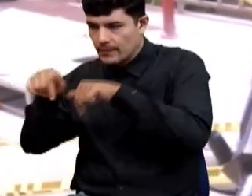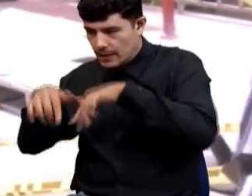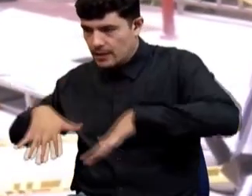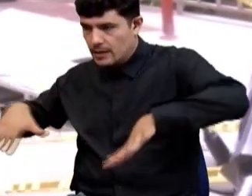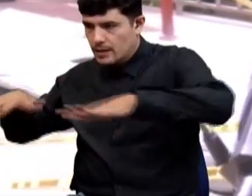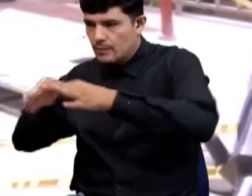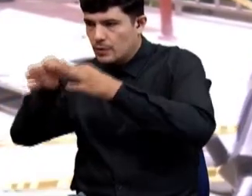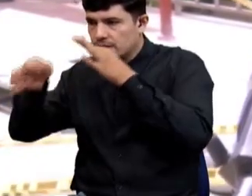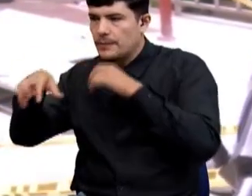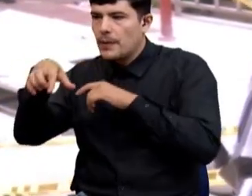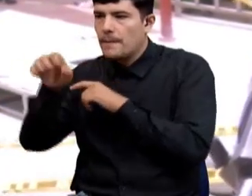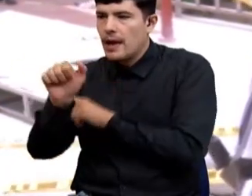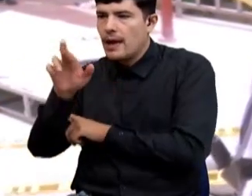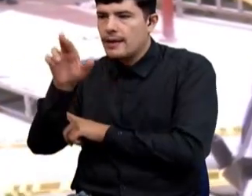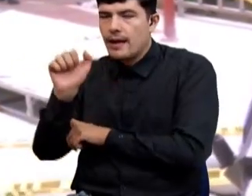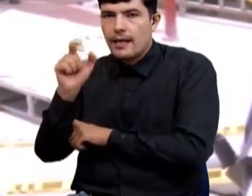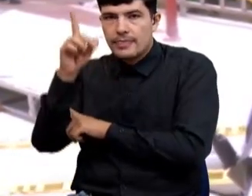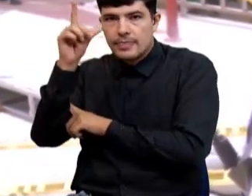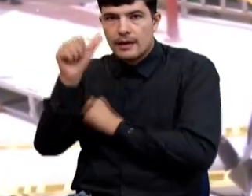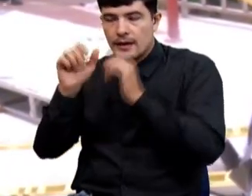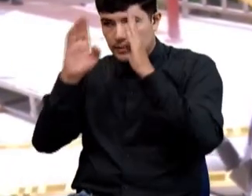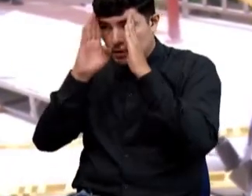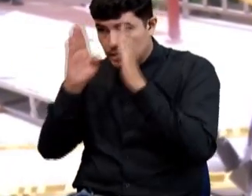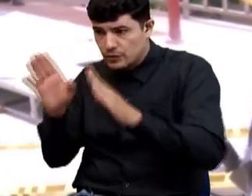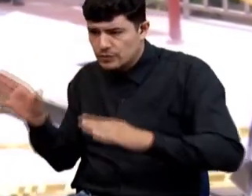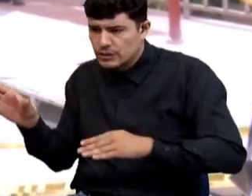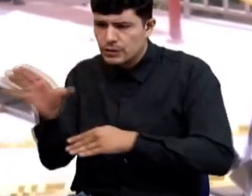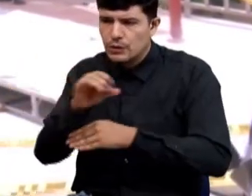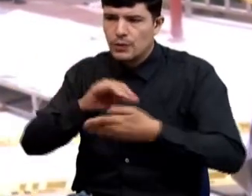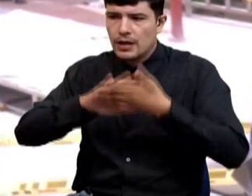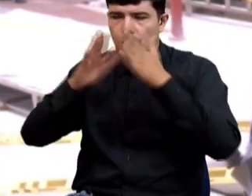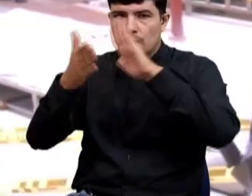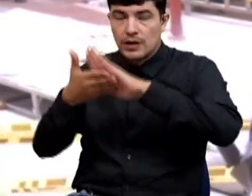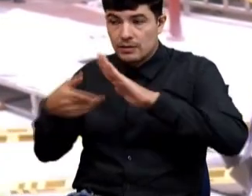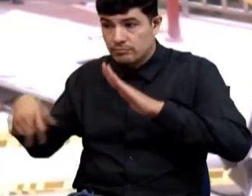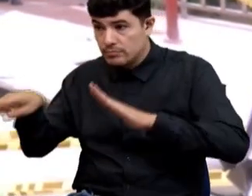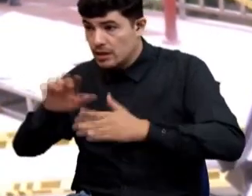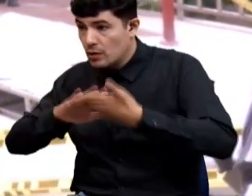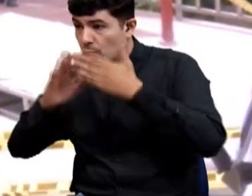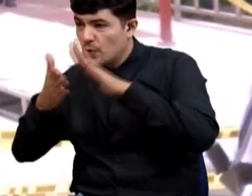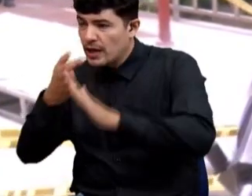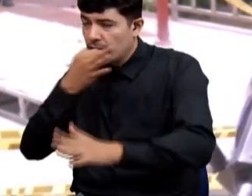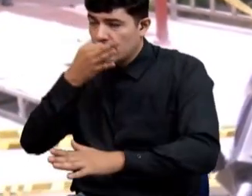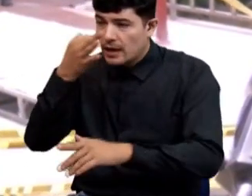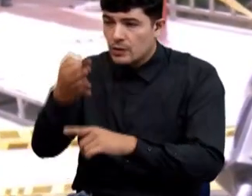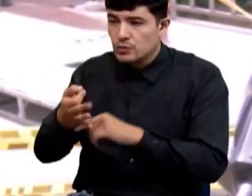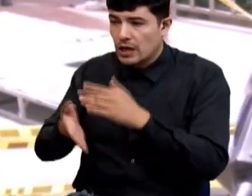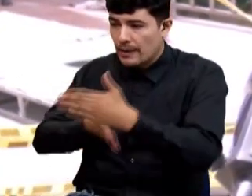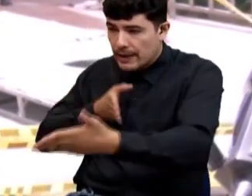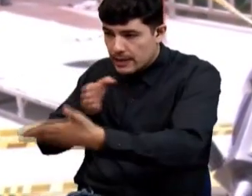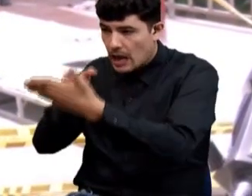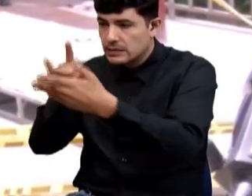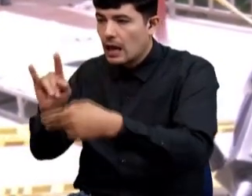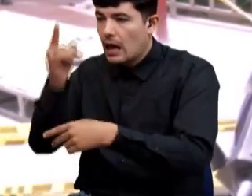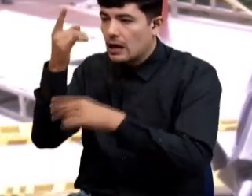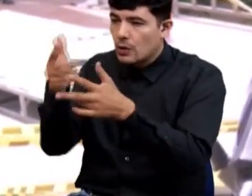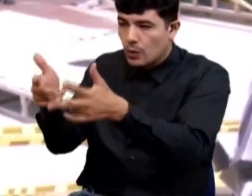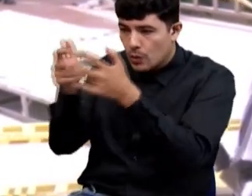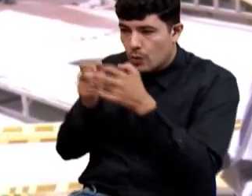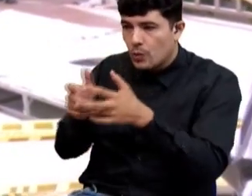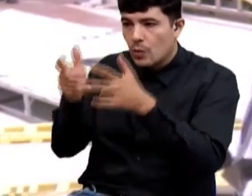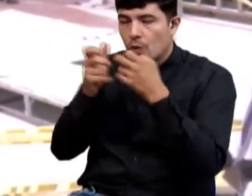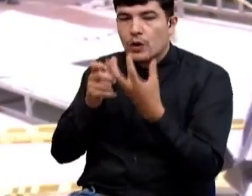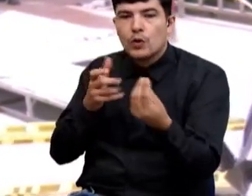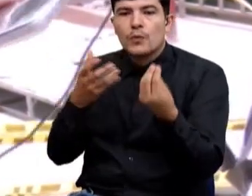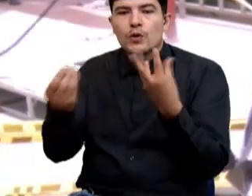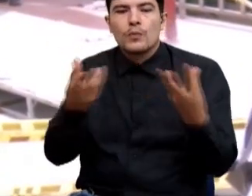Parada, atendiendo a toda la comunidad, especialmente en denuncias que conciernen a amenazas y extorsiones por diferentes